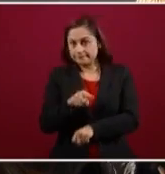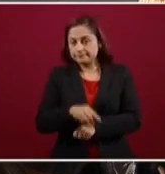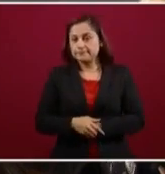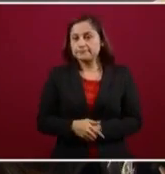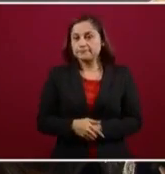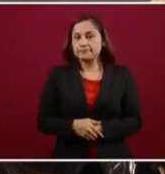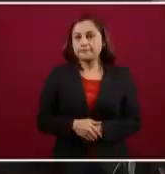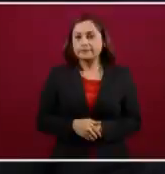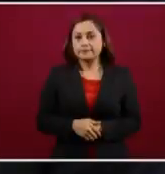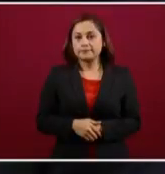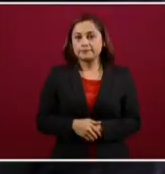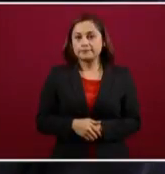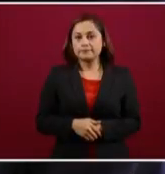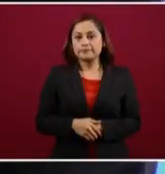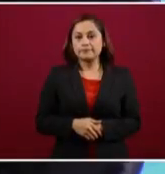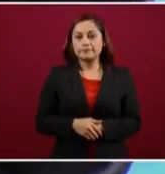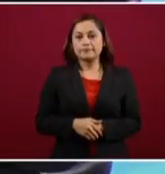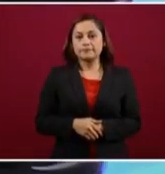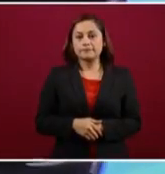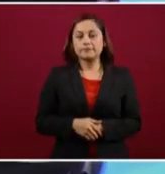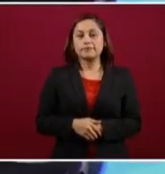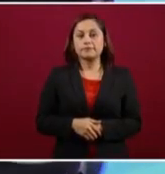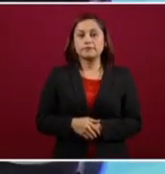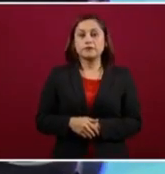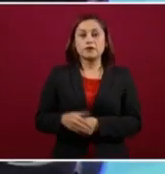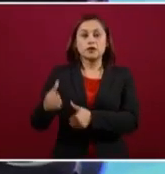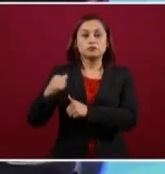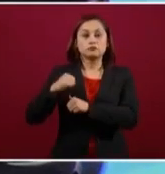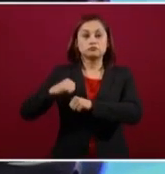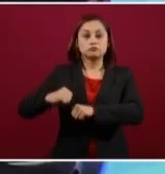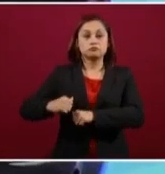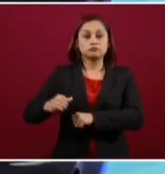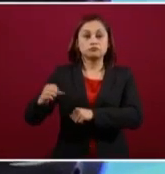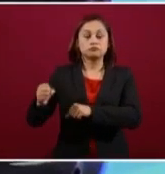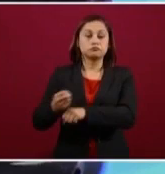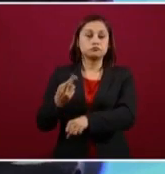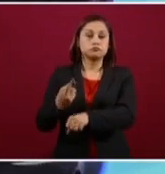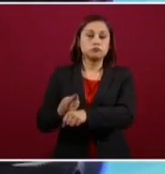El secretario de Hacienda, Arturo Herrera,